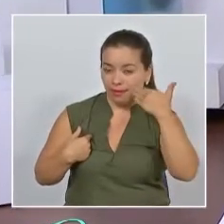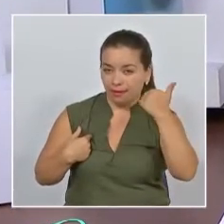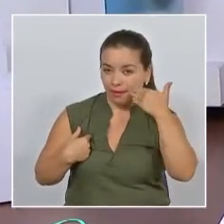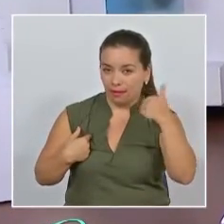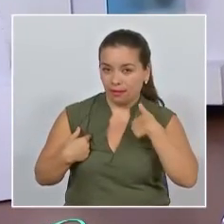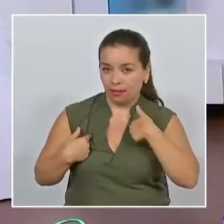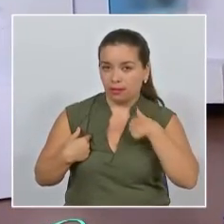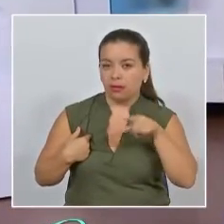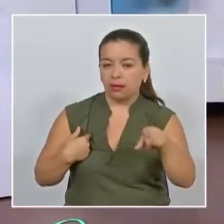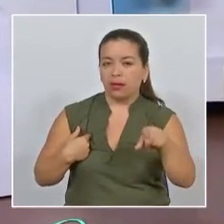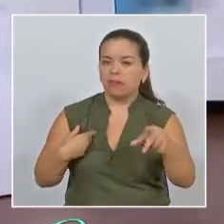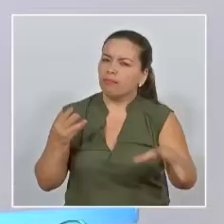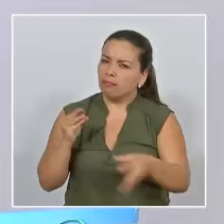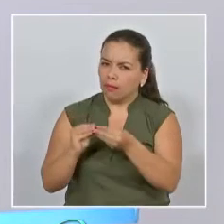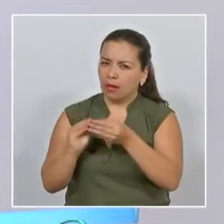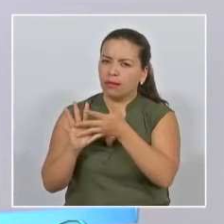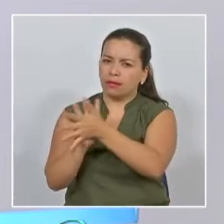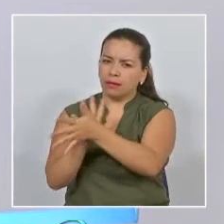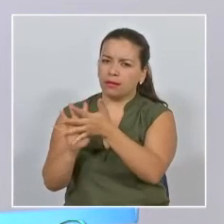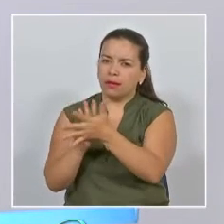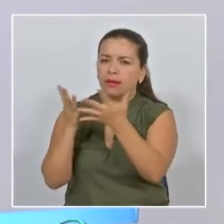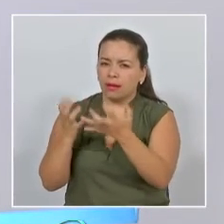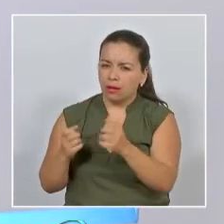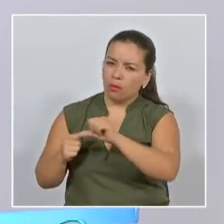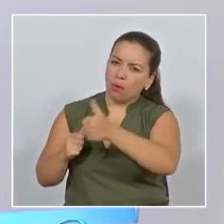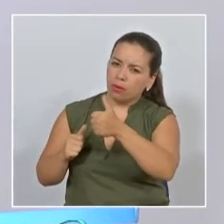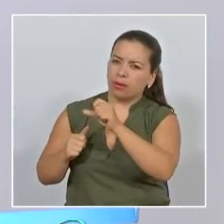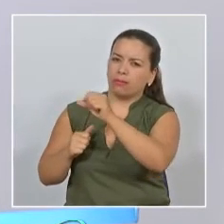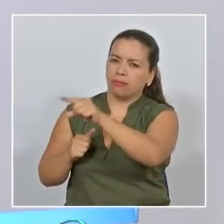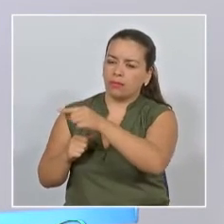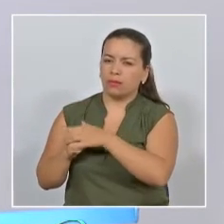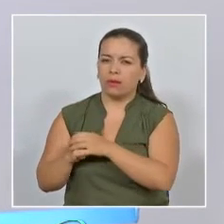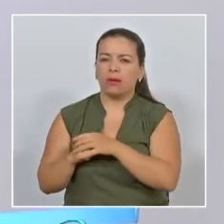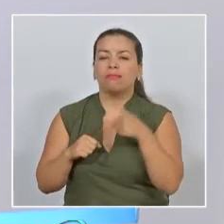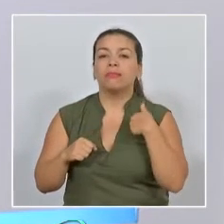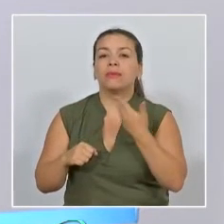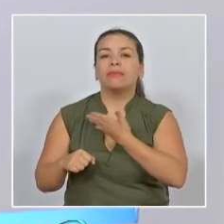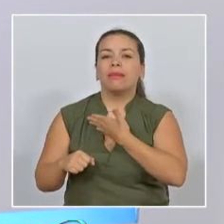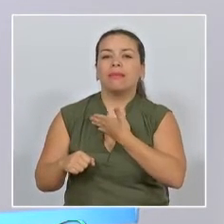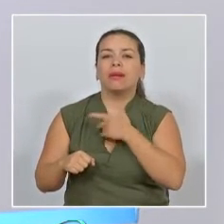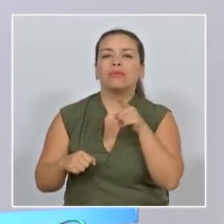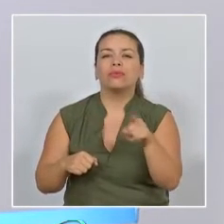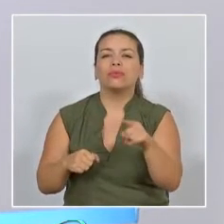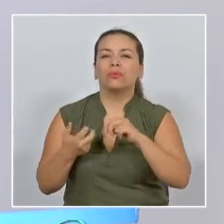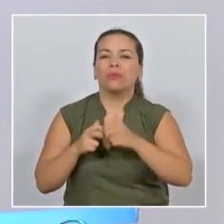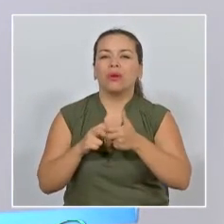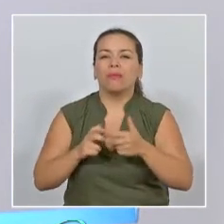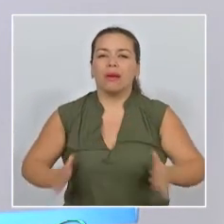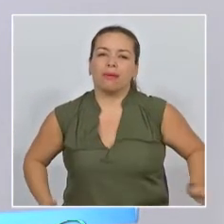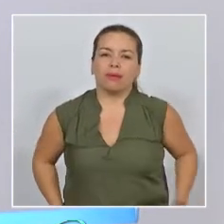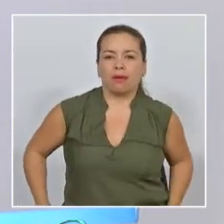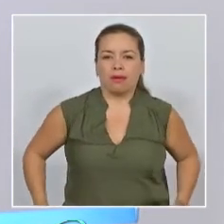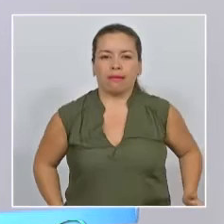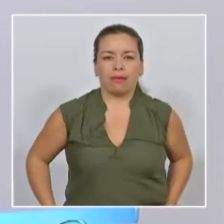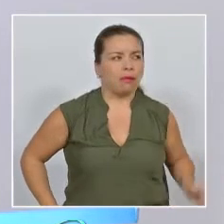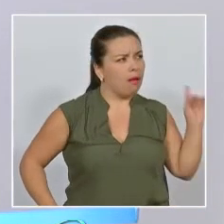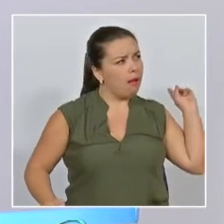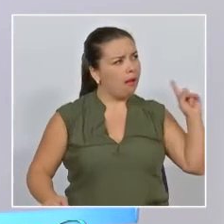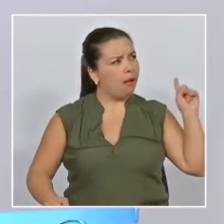pero adicionalmente quiero hacerle esta consulta, doctor. Lo que pasa es que mi mamá tiene un problema de cadera hace muchos